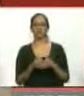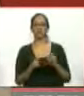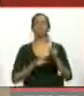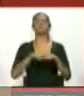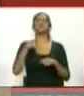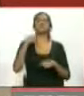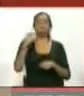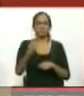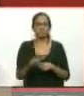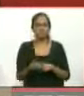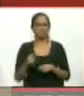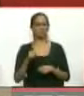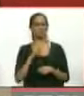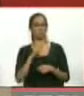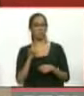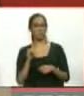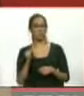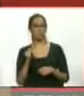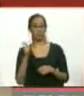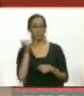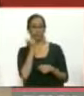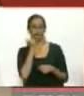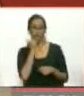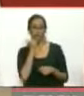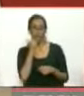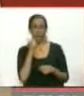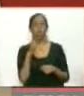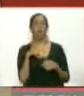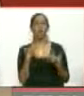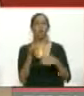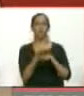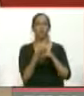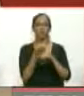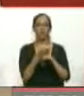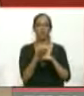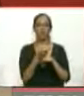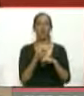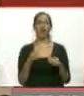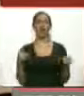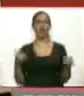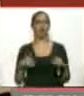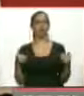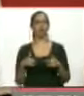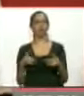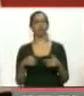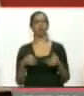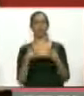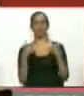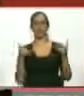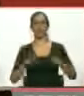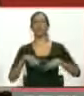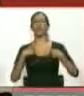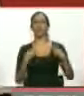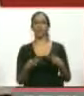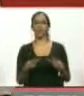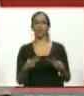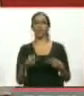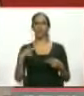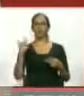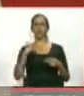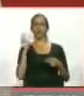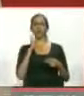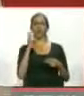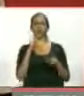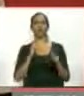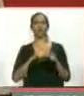no se quejen cuando el estado y así fue se coloca en línea o como dice el pueblo todo rojo